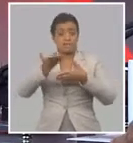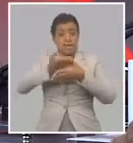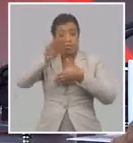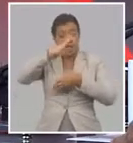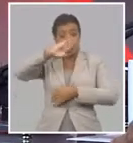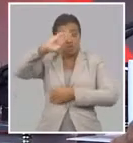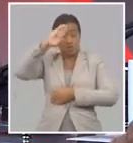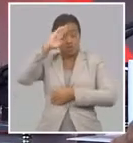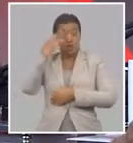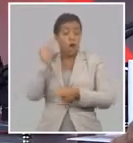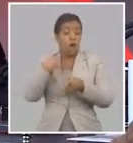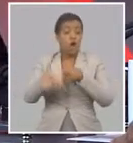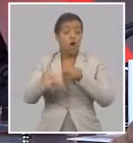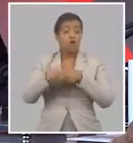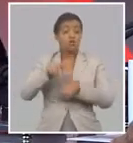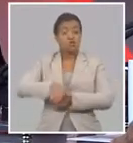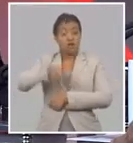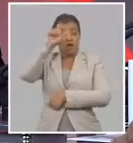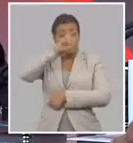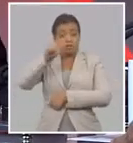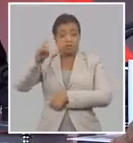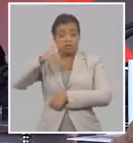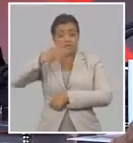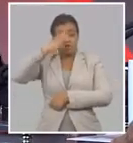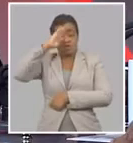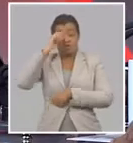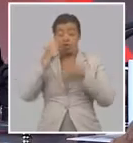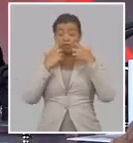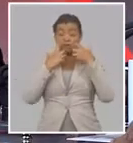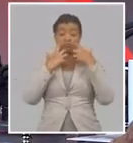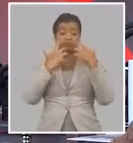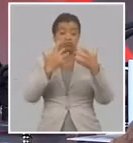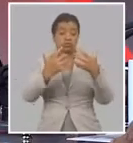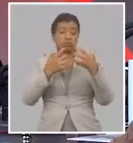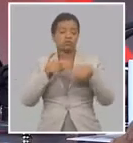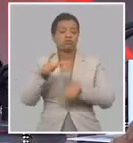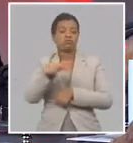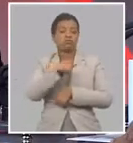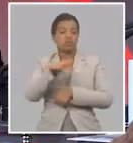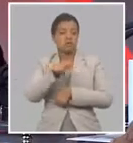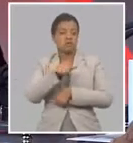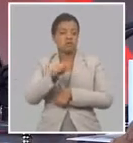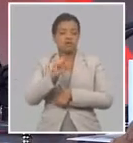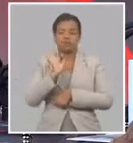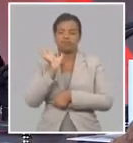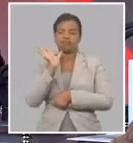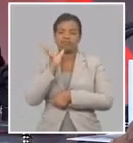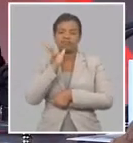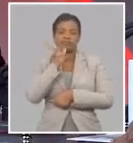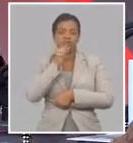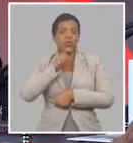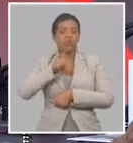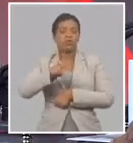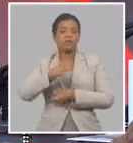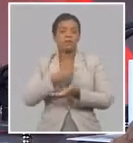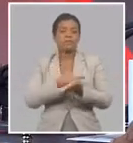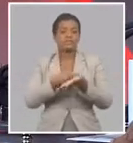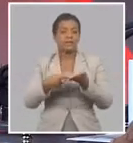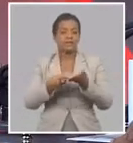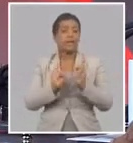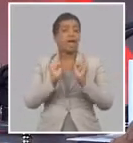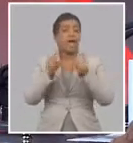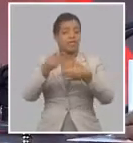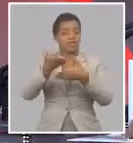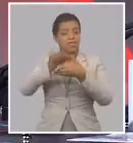otro de los grandes aeropuertos del país de los más importantes también tiene una actividad una vitalidad en las últimas semanas y desde allí